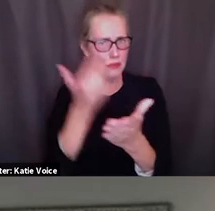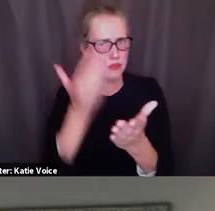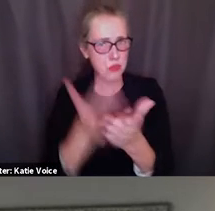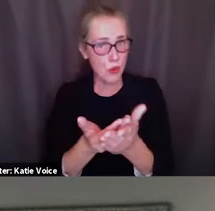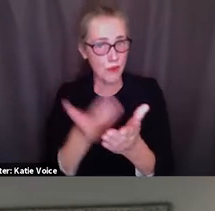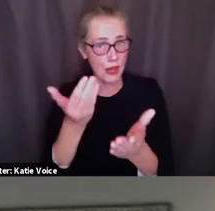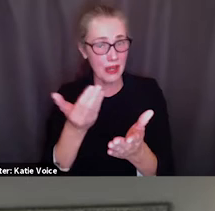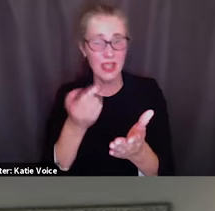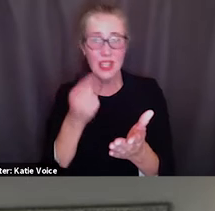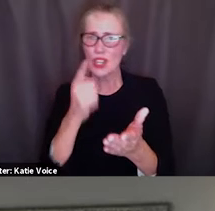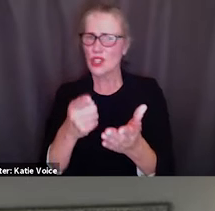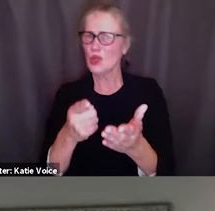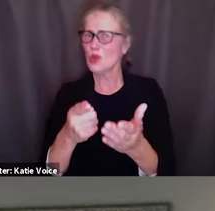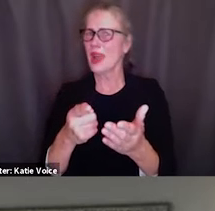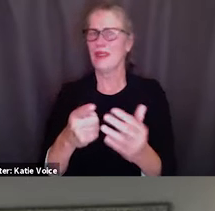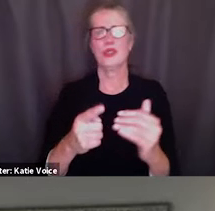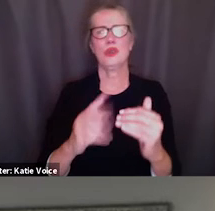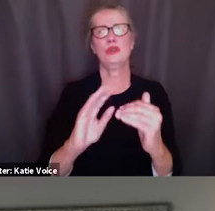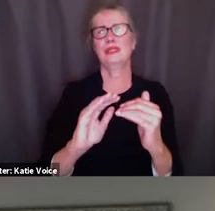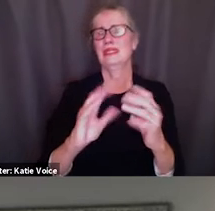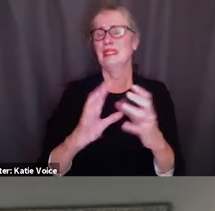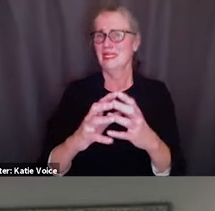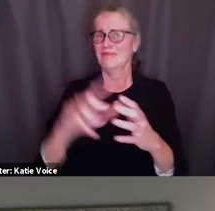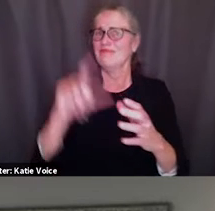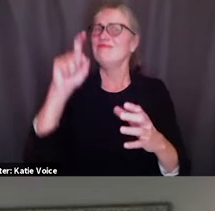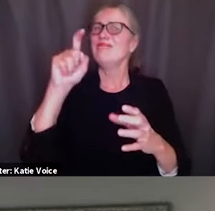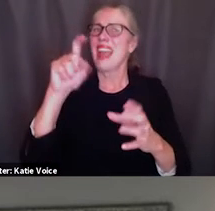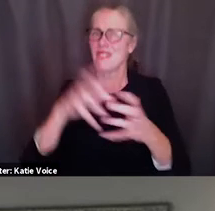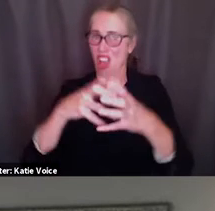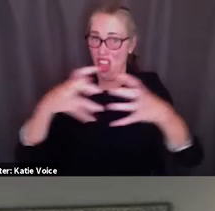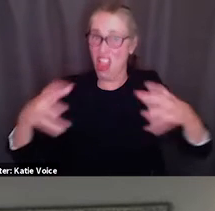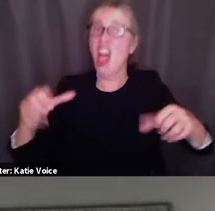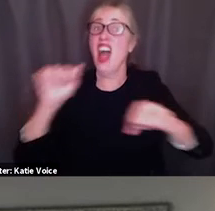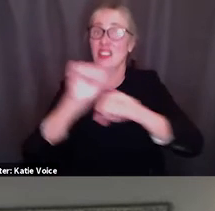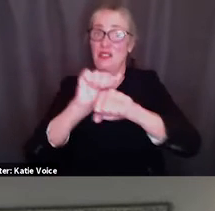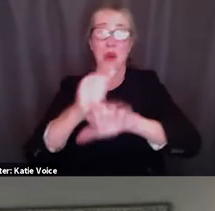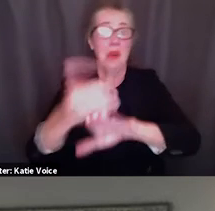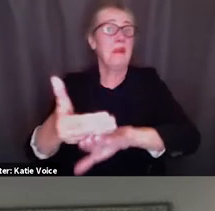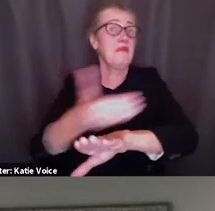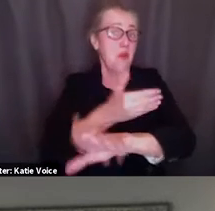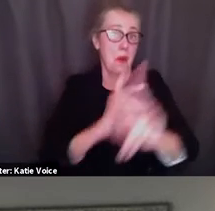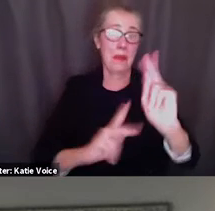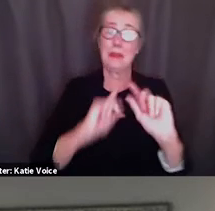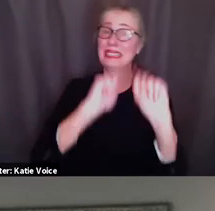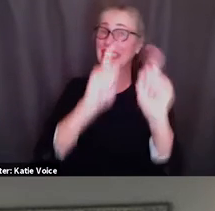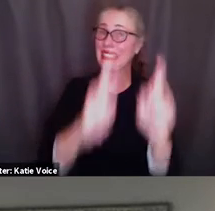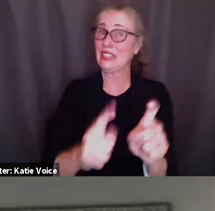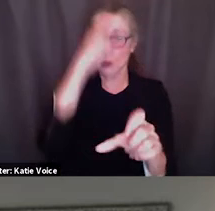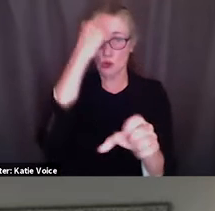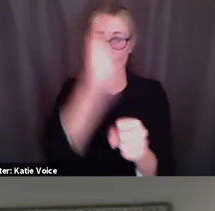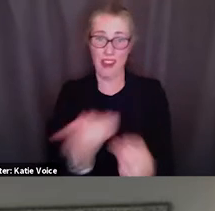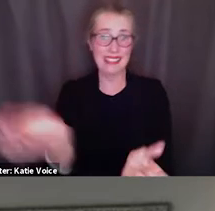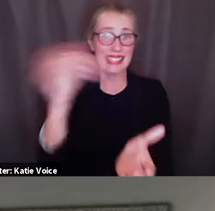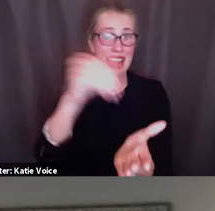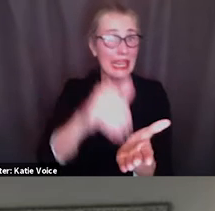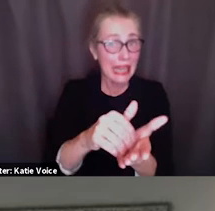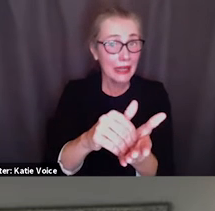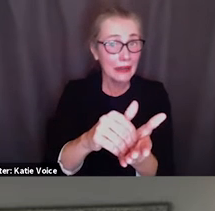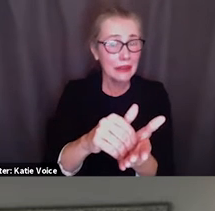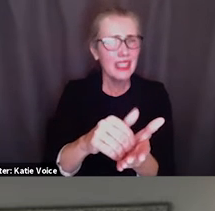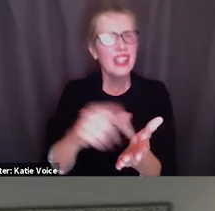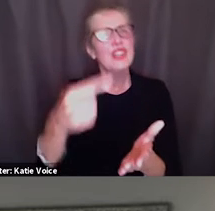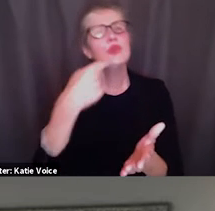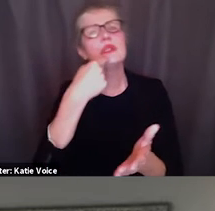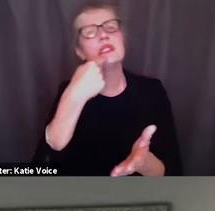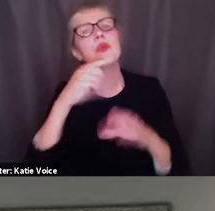ustedes les queda un largo recamino por recorrer para obtener la confianza o recuperar la confianza de mucha otra gente. Ustedes dicen